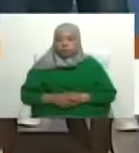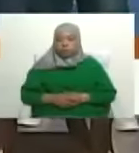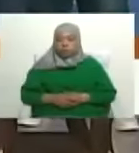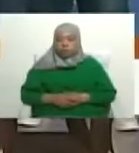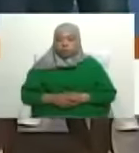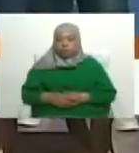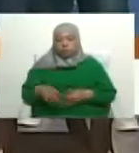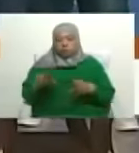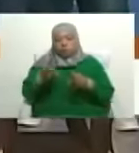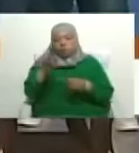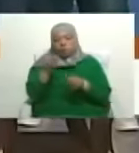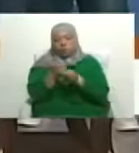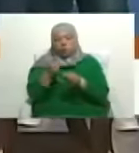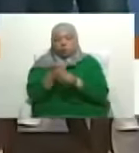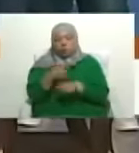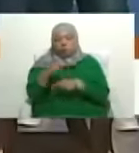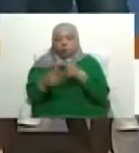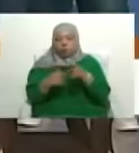Comienzo por lo segundo.